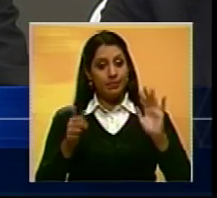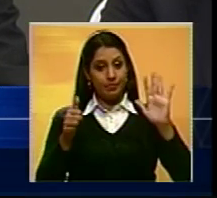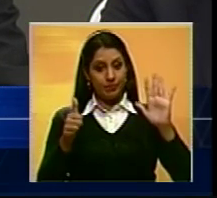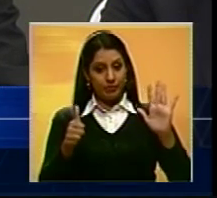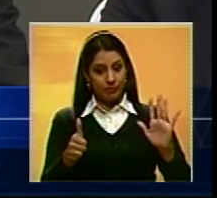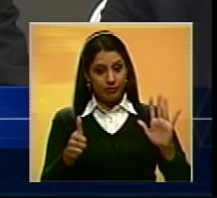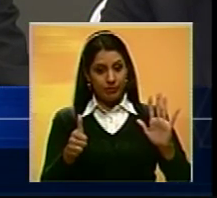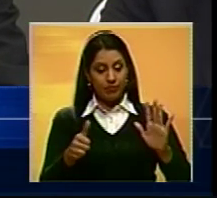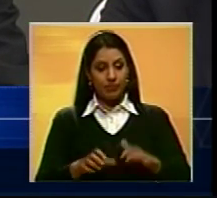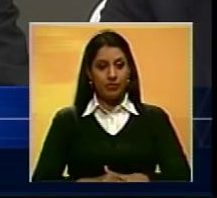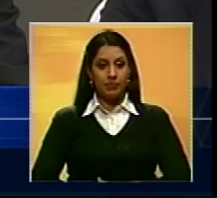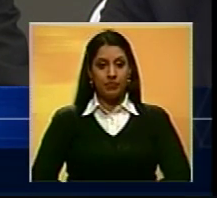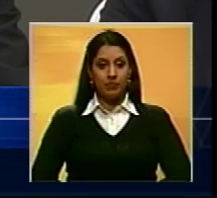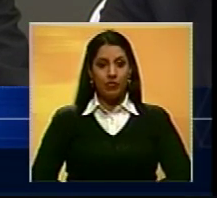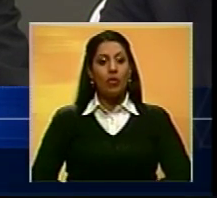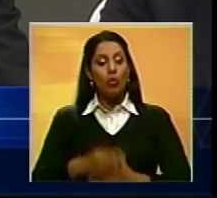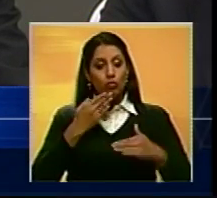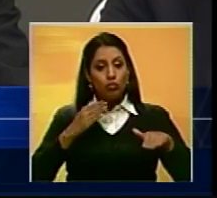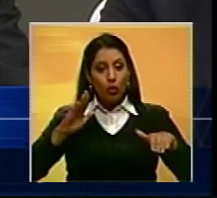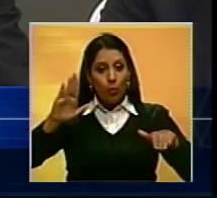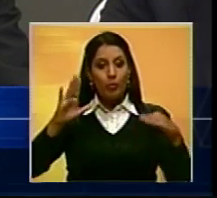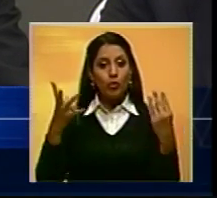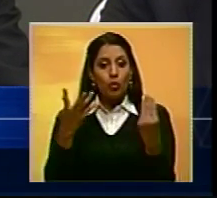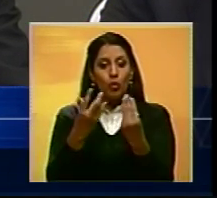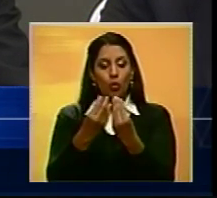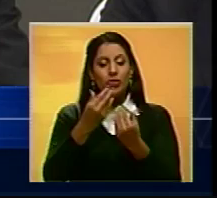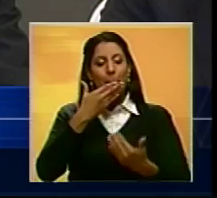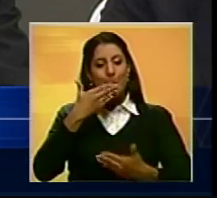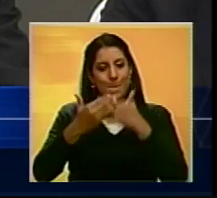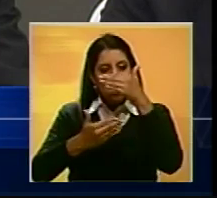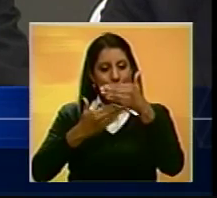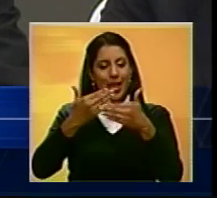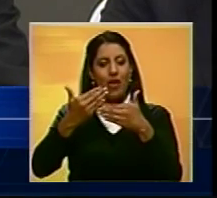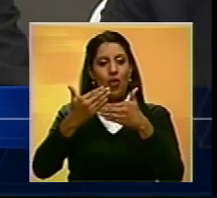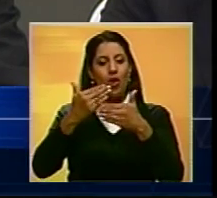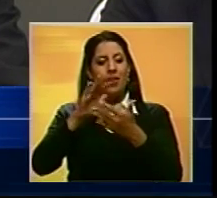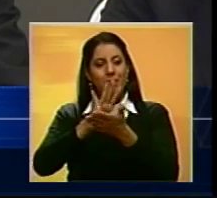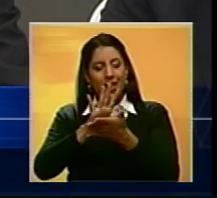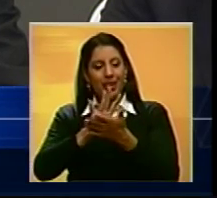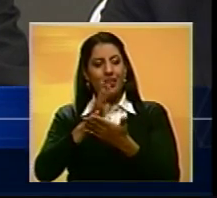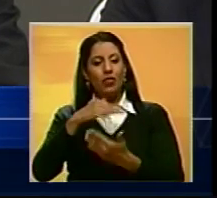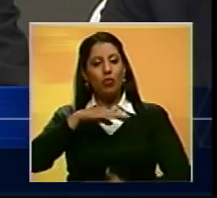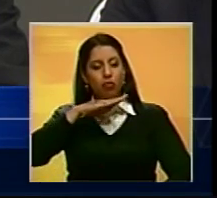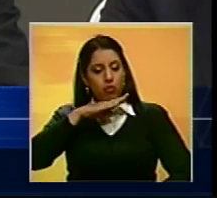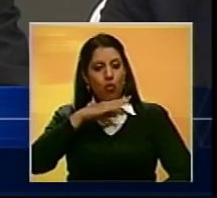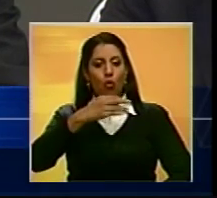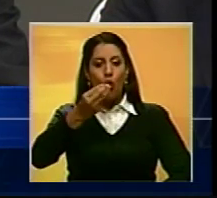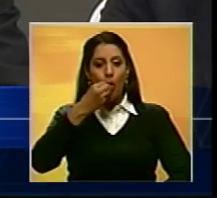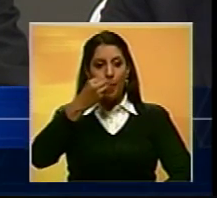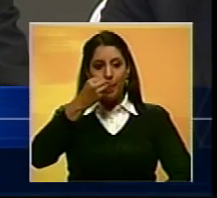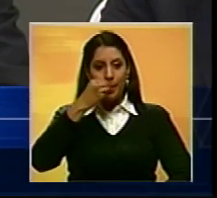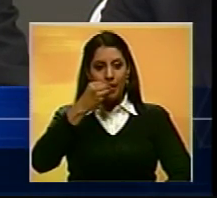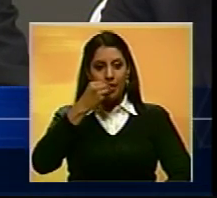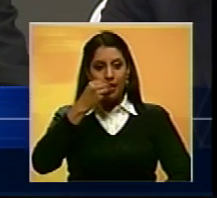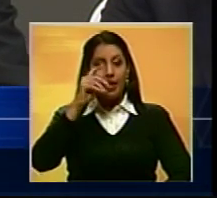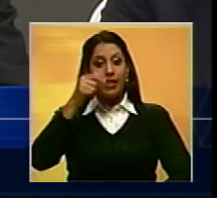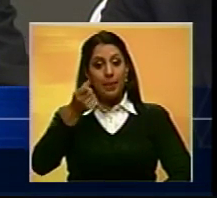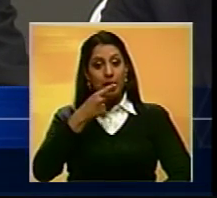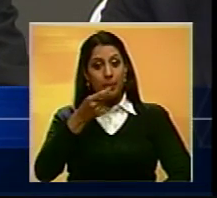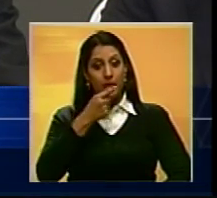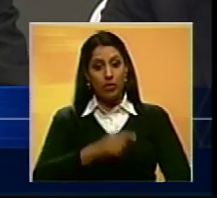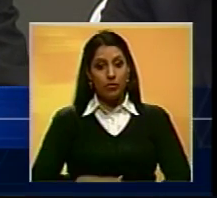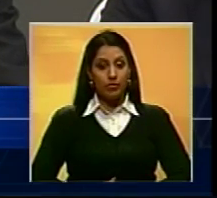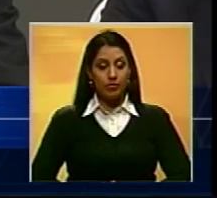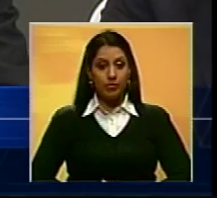Sexto, compromiso conjunto para mejorar las condiciones de abastecimiento de alimentos y